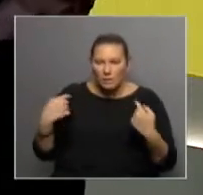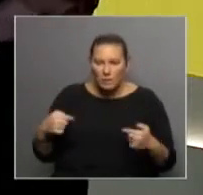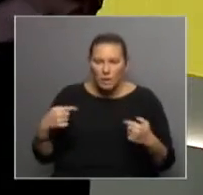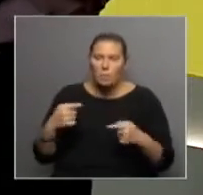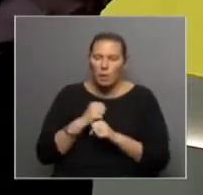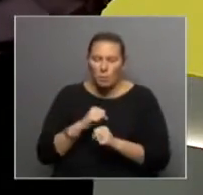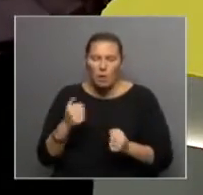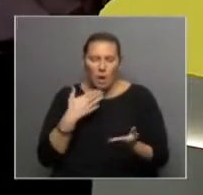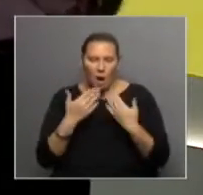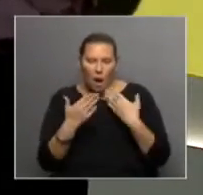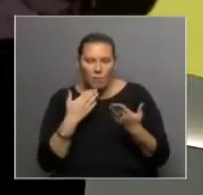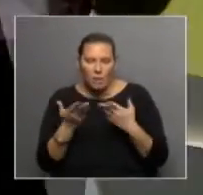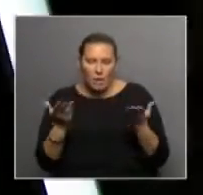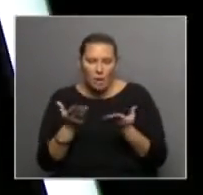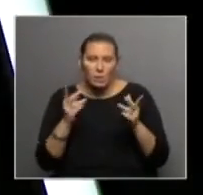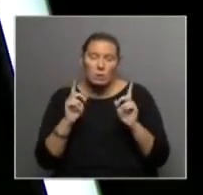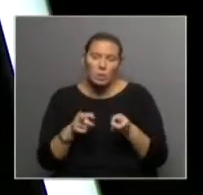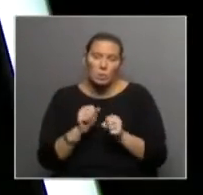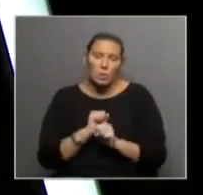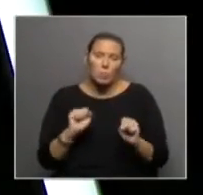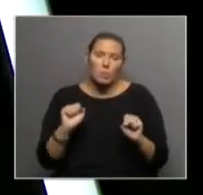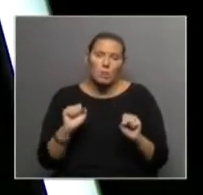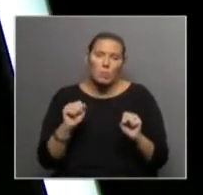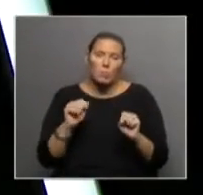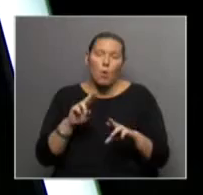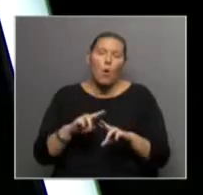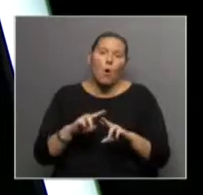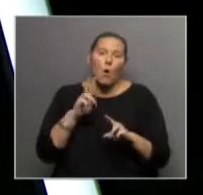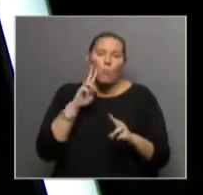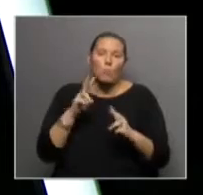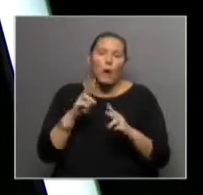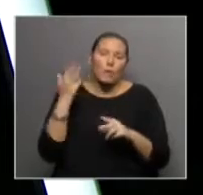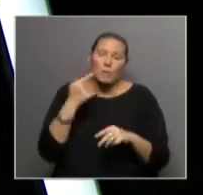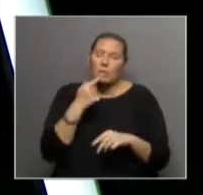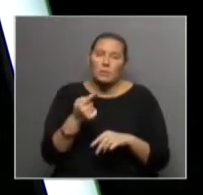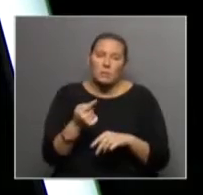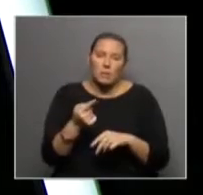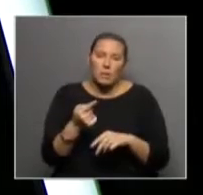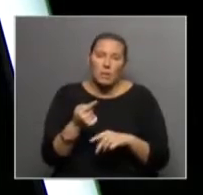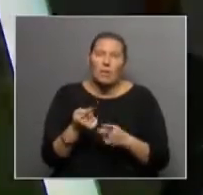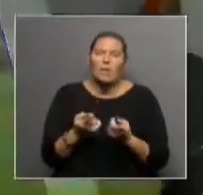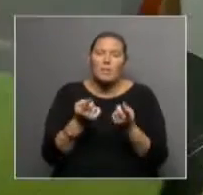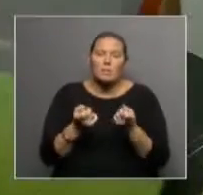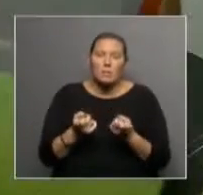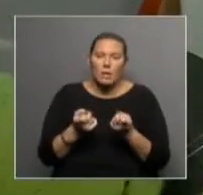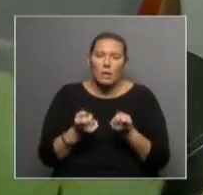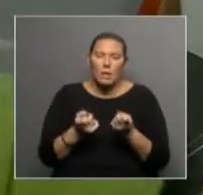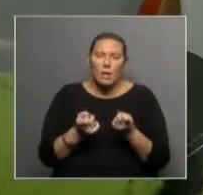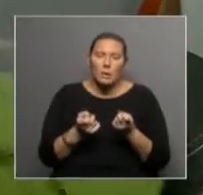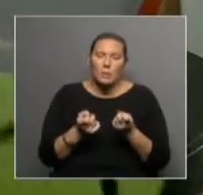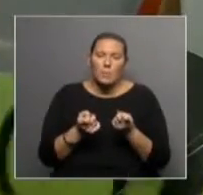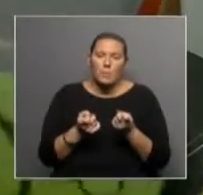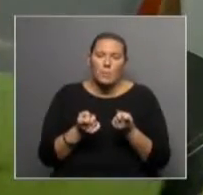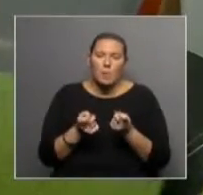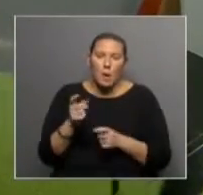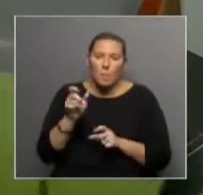ilustrativo para esta conversación, y tal vez lo adecuado sea volver para cerrar a algo que usted mencionó al pasar, la necesidad de que quien tenga